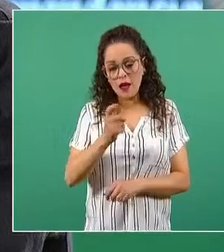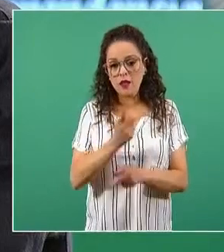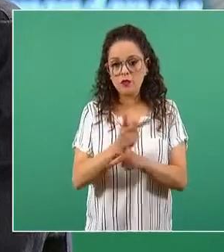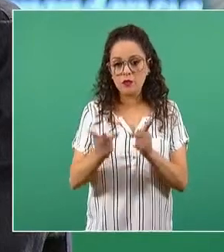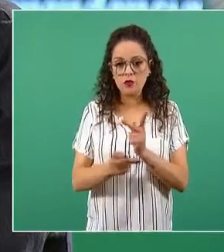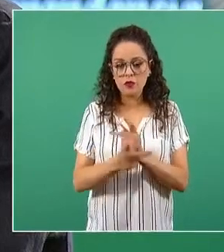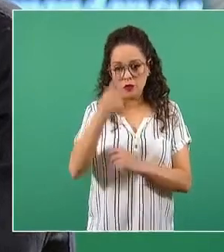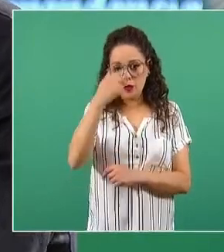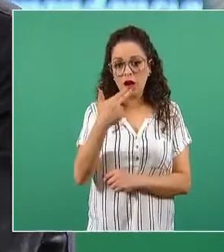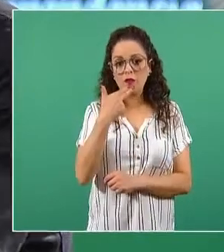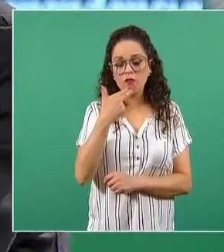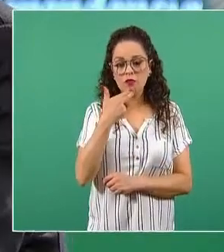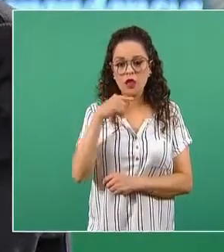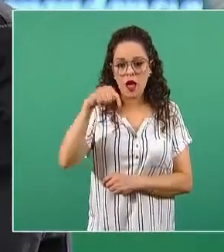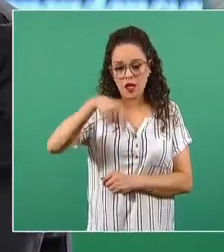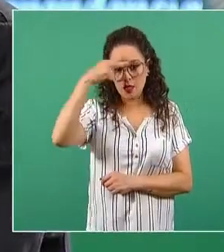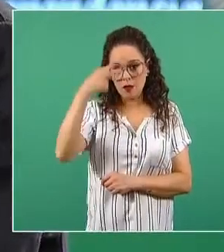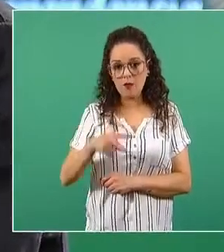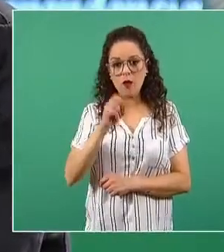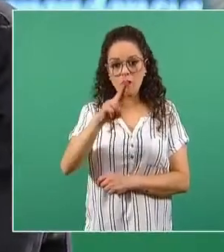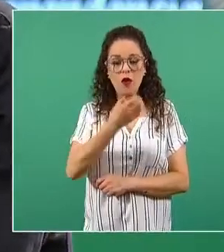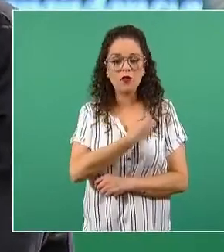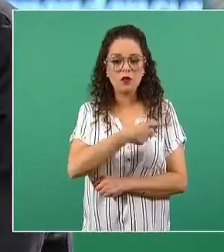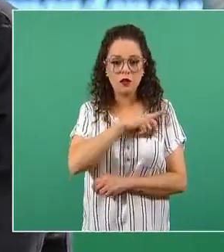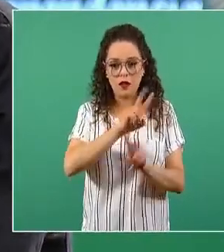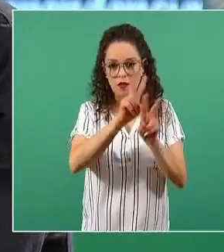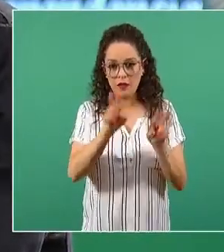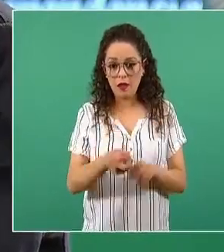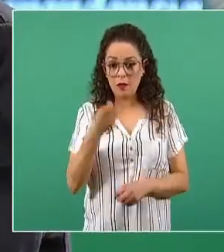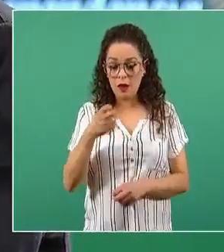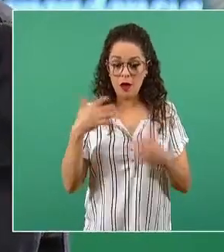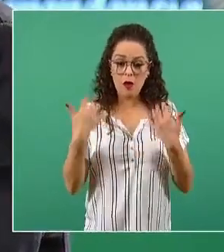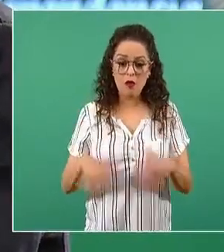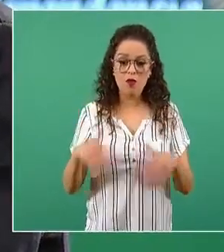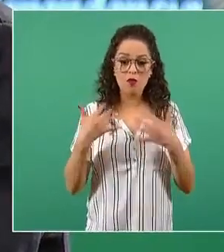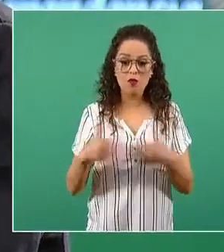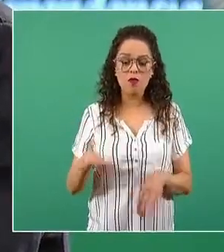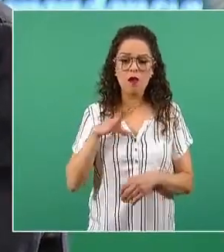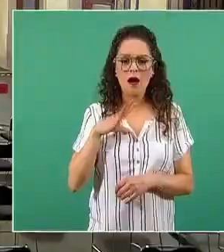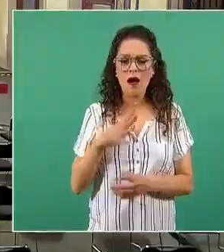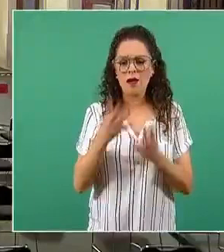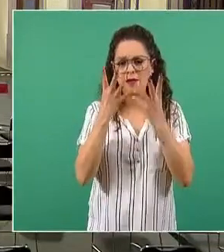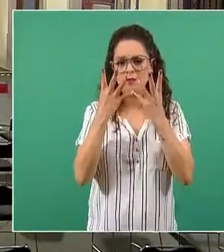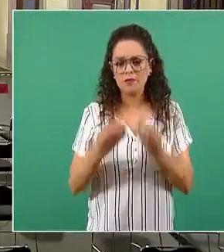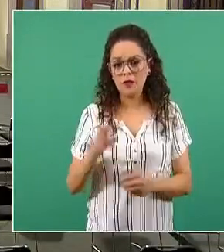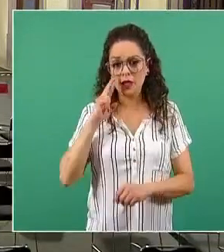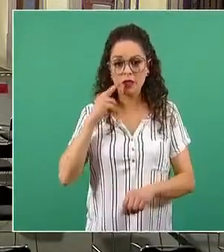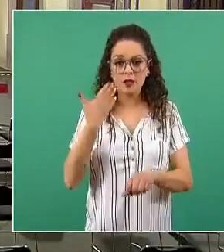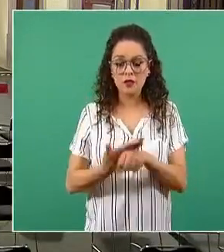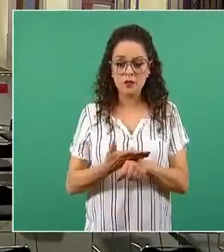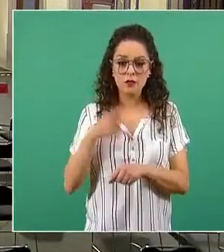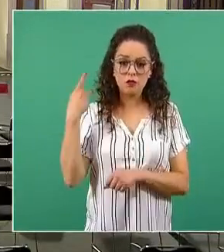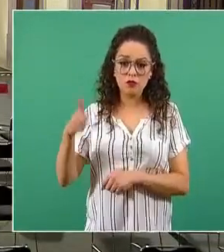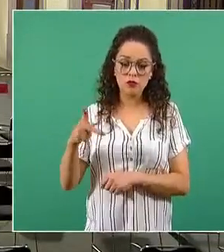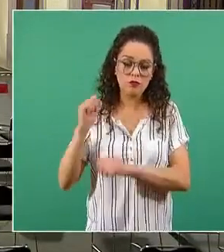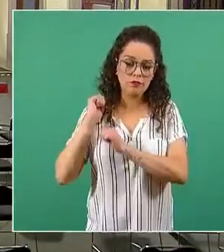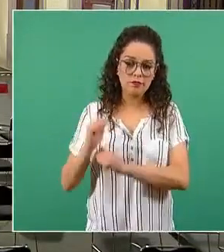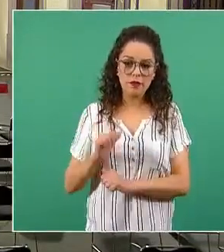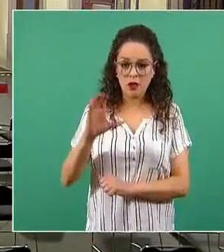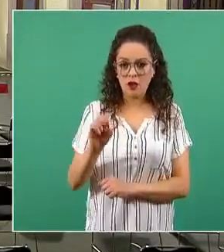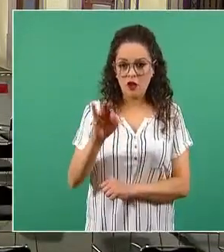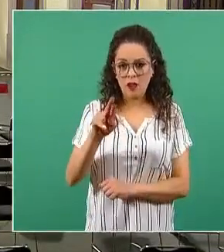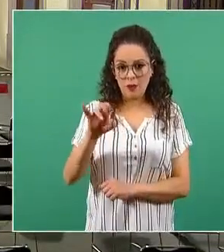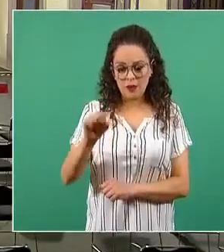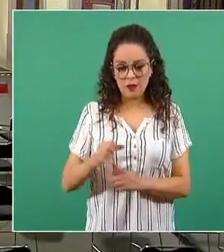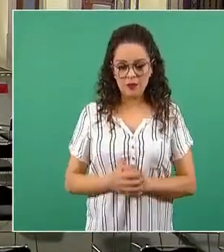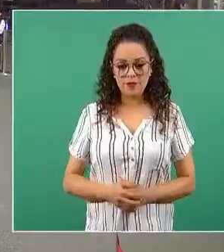salud, y es solo un pequeño segmento del vastísimo universo de responsabilidad de COFEPRIS.